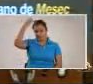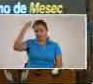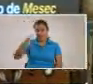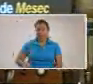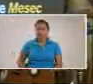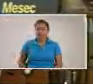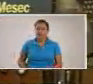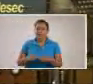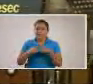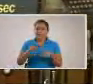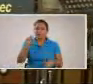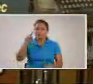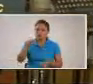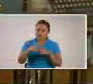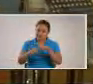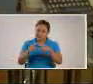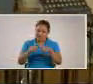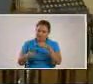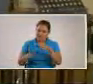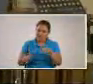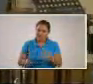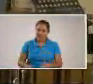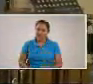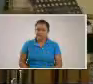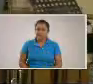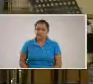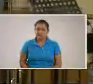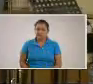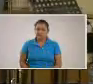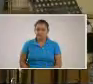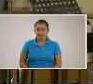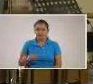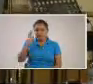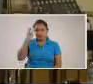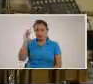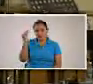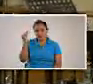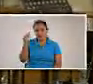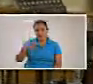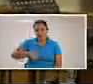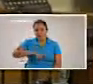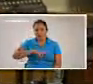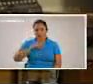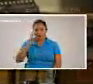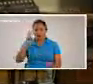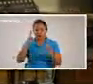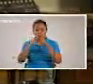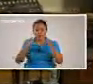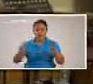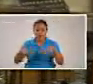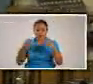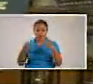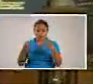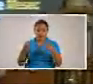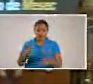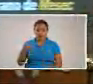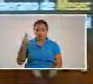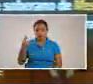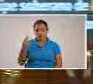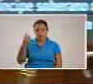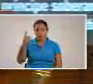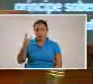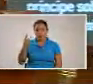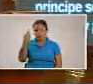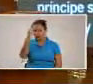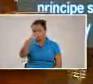si usted analiza precisamente lo que nosotros conocemos como Rusia, su nombre oficial en la